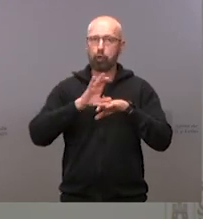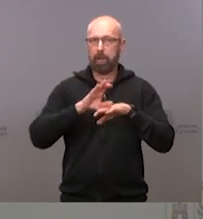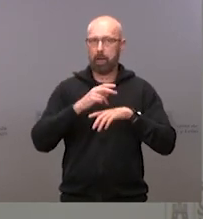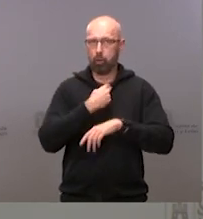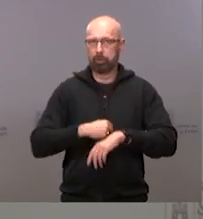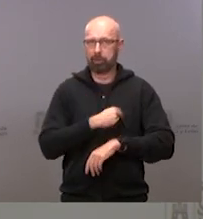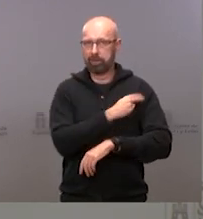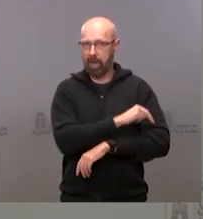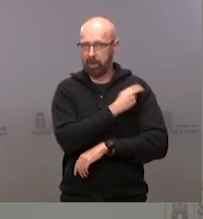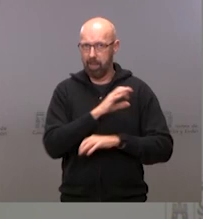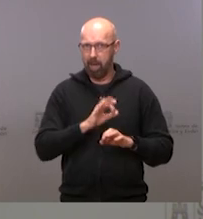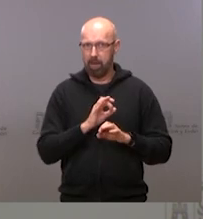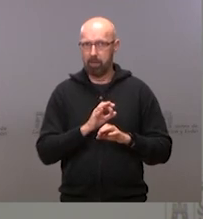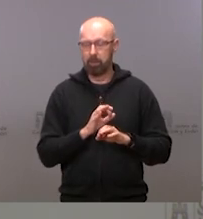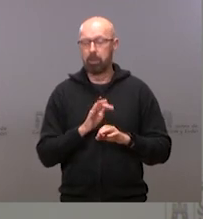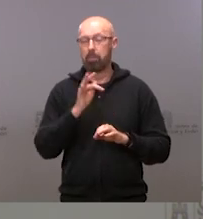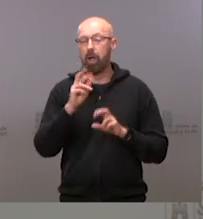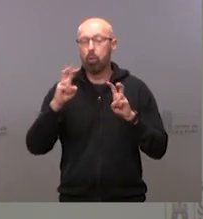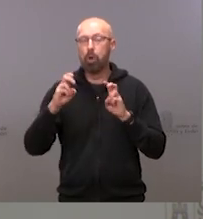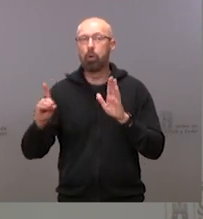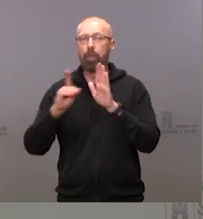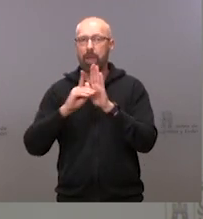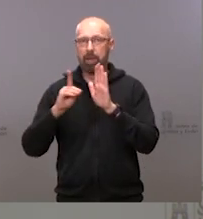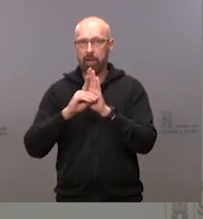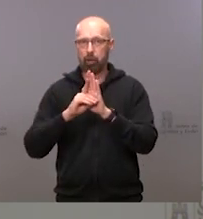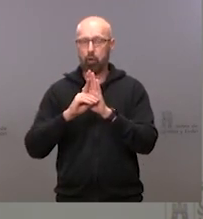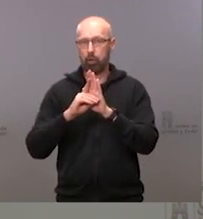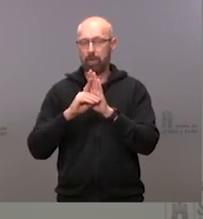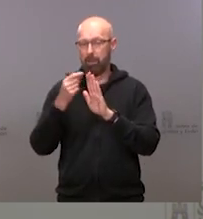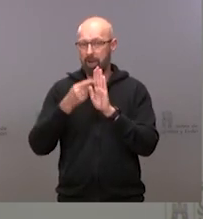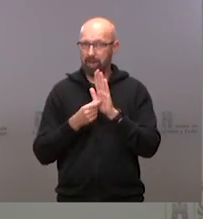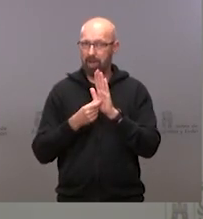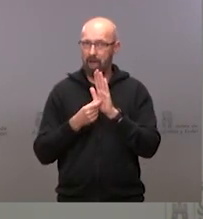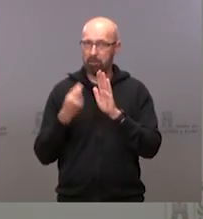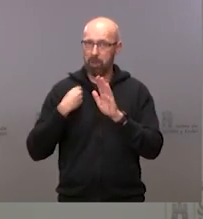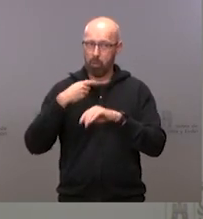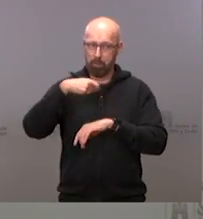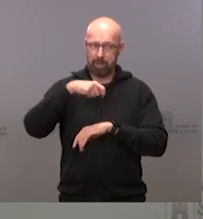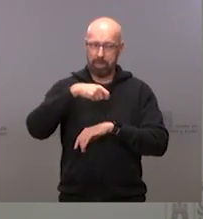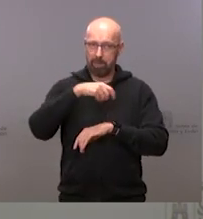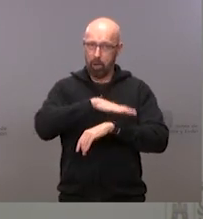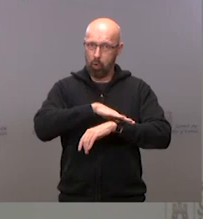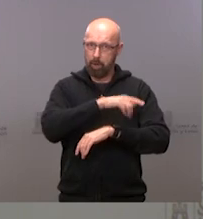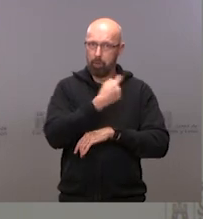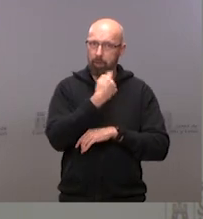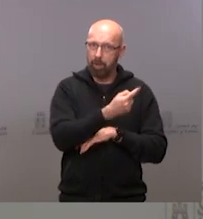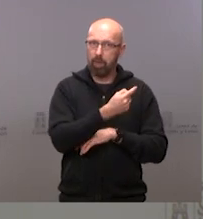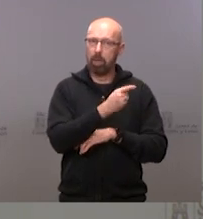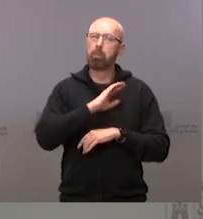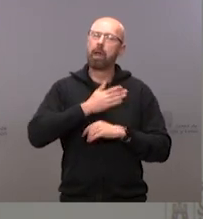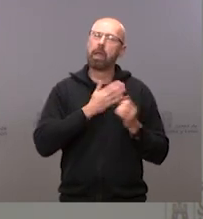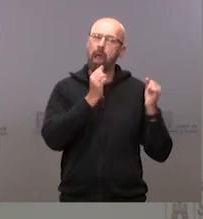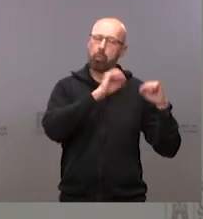y el nuevo decreto de medidas anunciado por el presidente del gobierno de españa' se aprobará mañana se publicará con